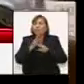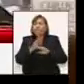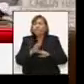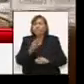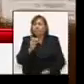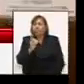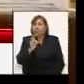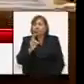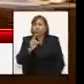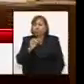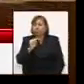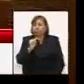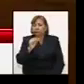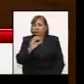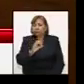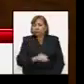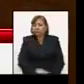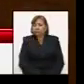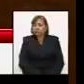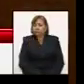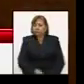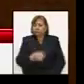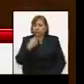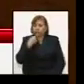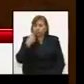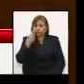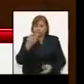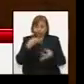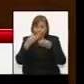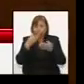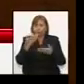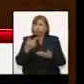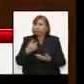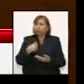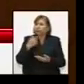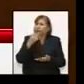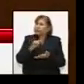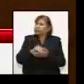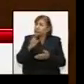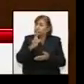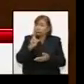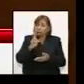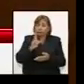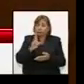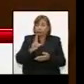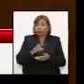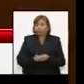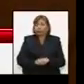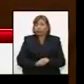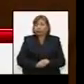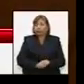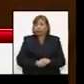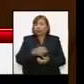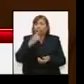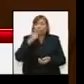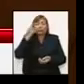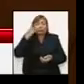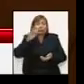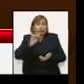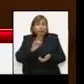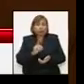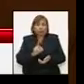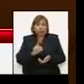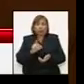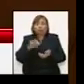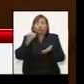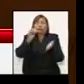Ya, igual le informo. Cuando esa resolución que hace el juez es para que